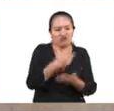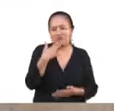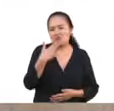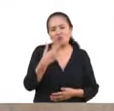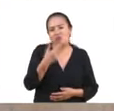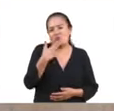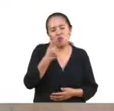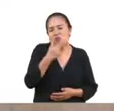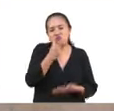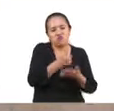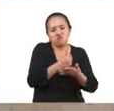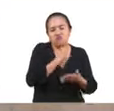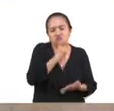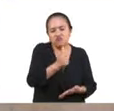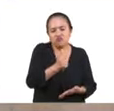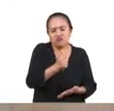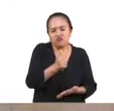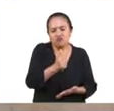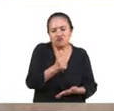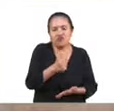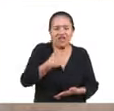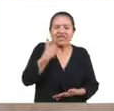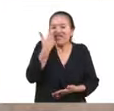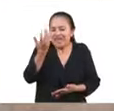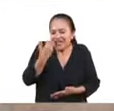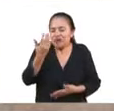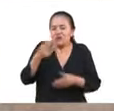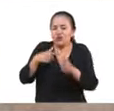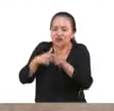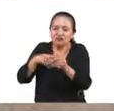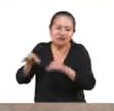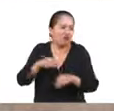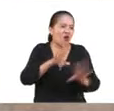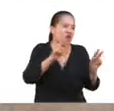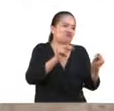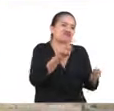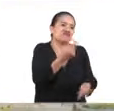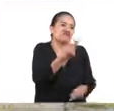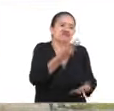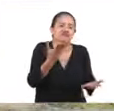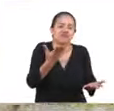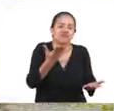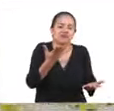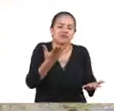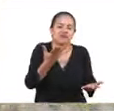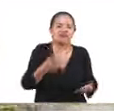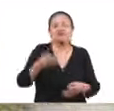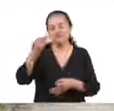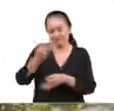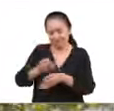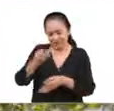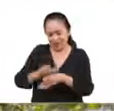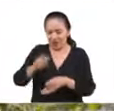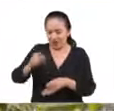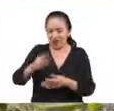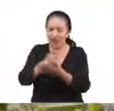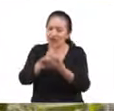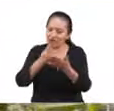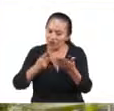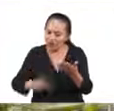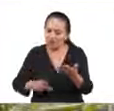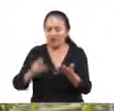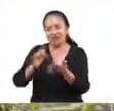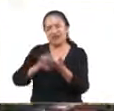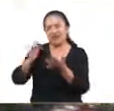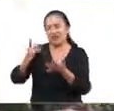esa necesidad y ese entusiasmo de trabajar, y cómo si ya no lo ocupan, ¿sí? Entonces ahorita pues el programa, gracias a